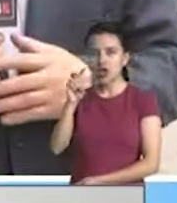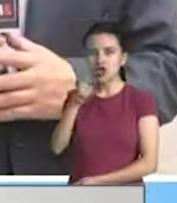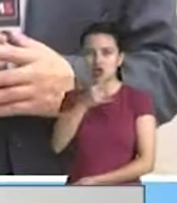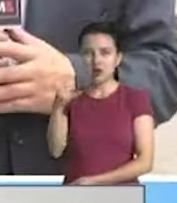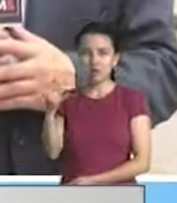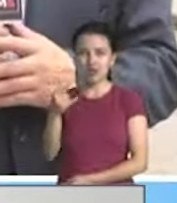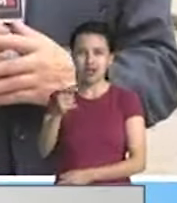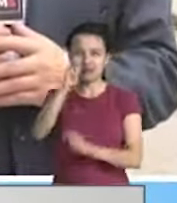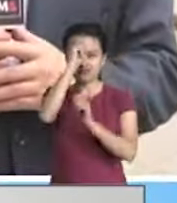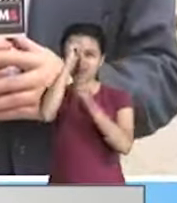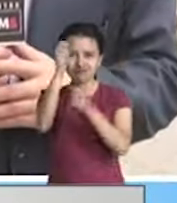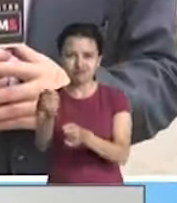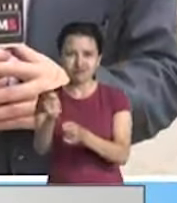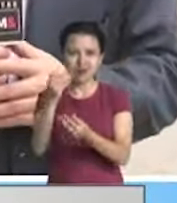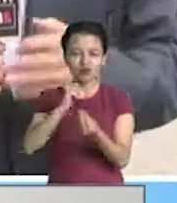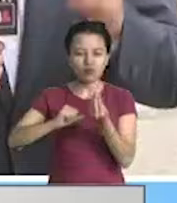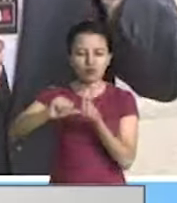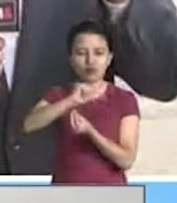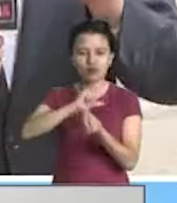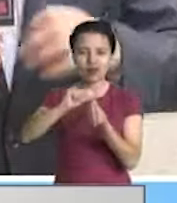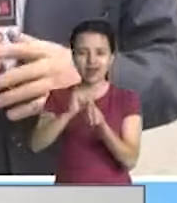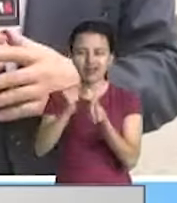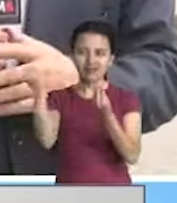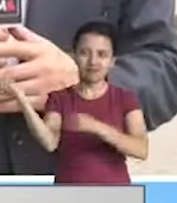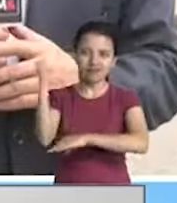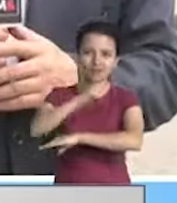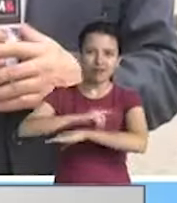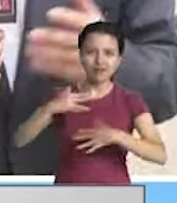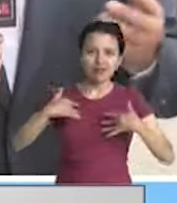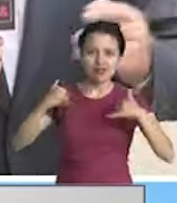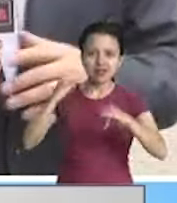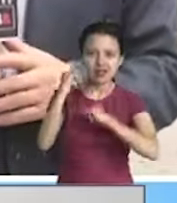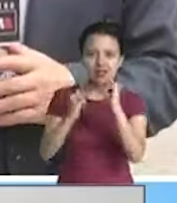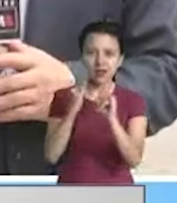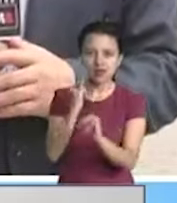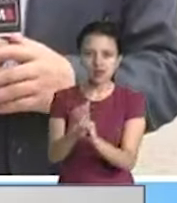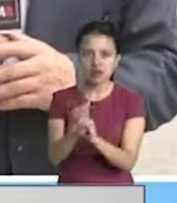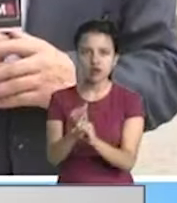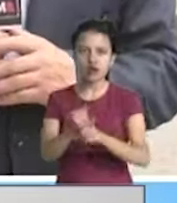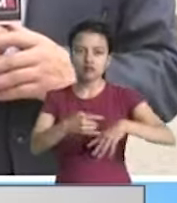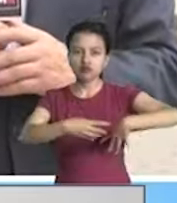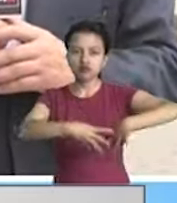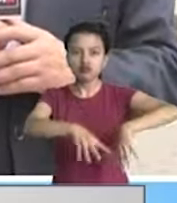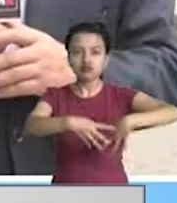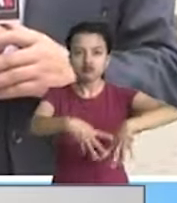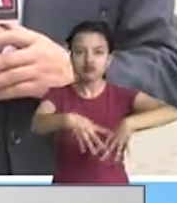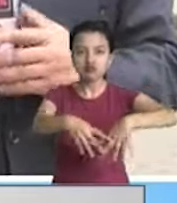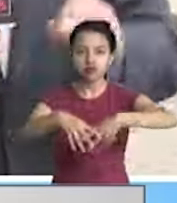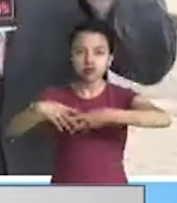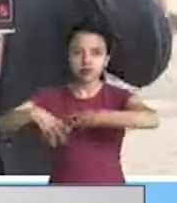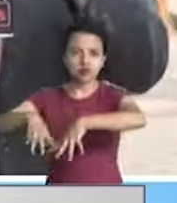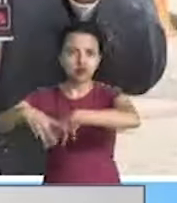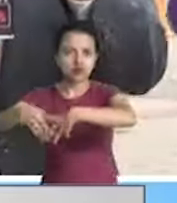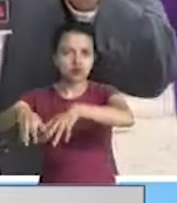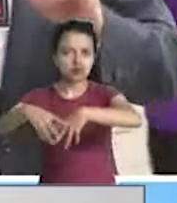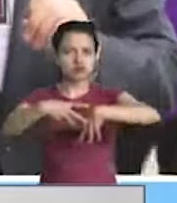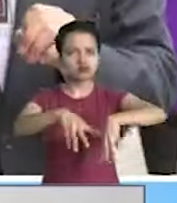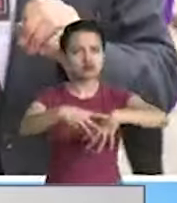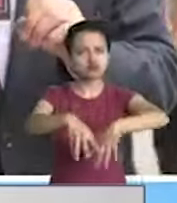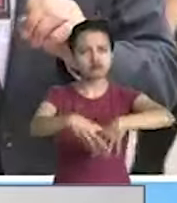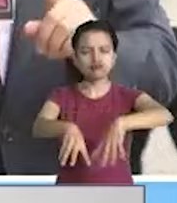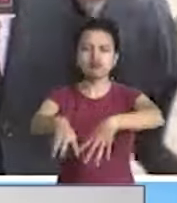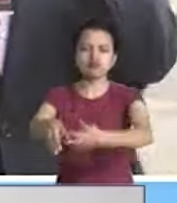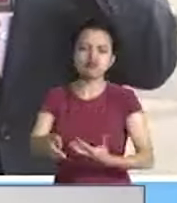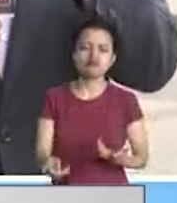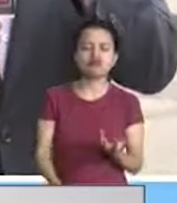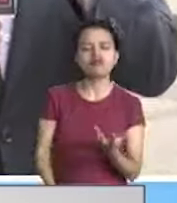en conmemoración del Día Internacional de la Mujer y que provocó la intervención del antiguo ESMAD, o Unidad de Mantenimiento de Diálogo. Ha dicho el ministro del